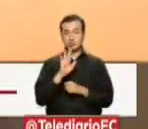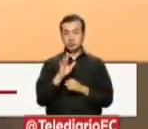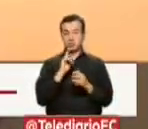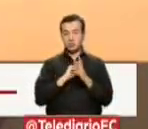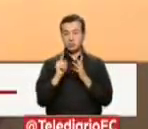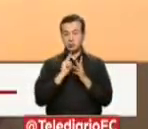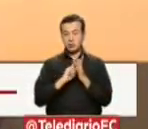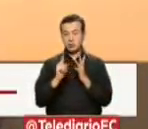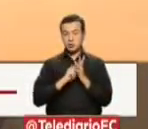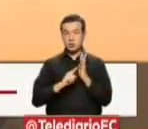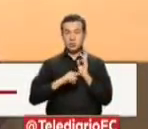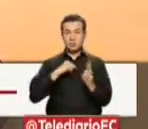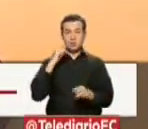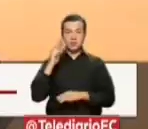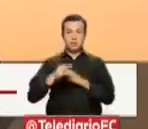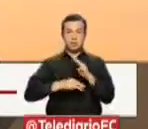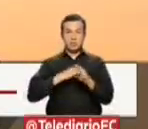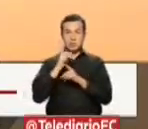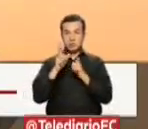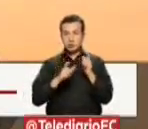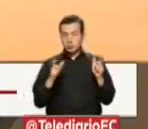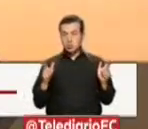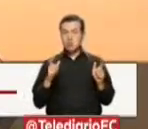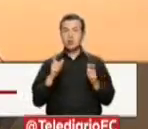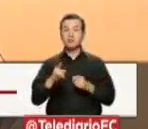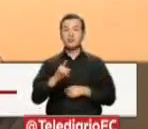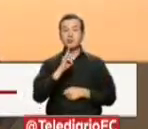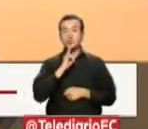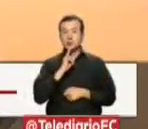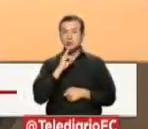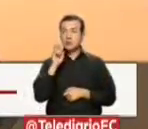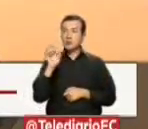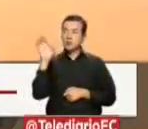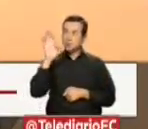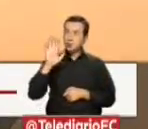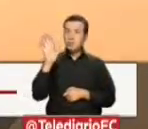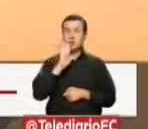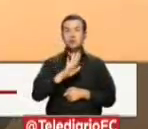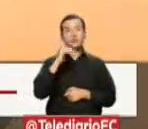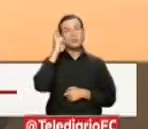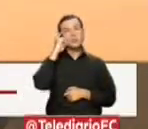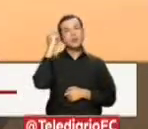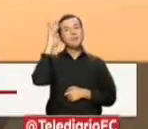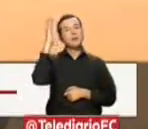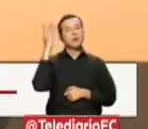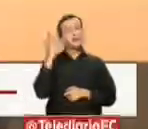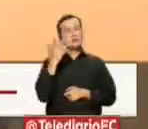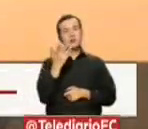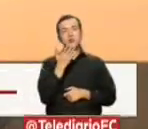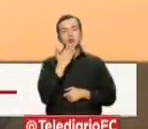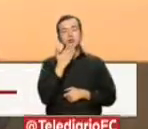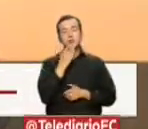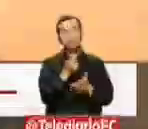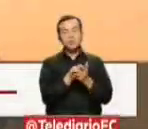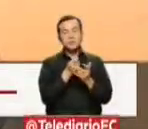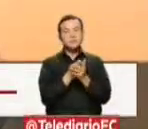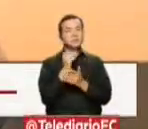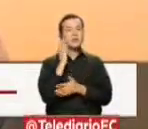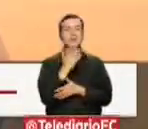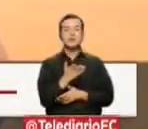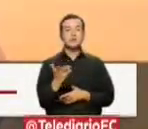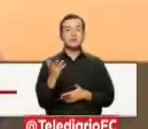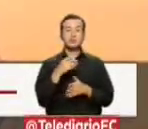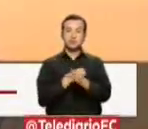diversos mercados en el mundo, el consumidor estadounidense, el consumidor europeo, cuáles son sus preocupaciones, cuáles son sus patrones de consumo, qué